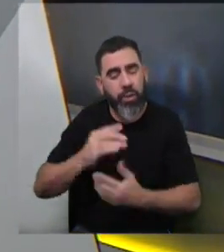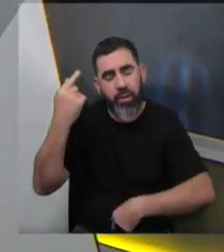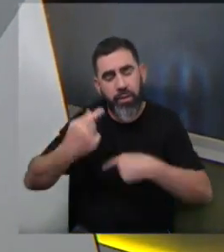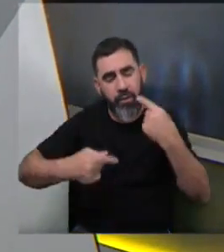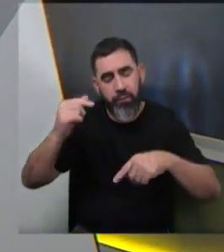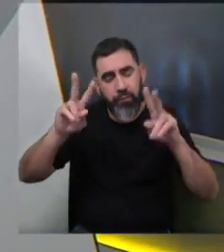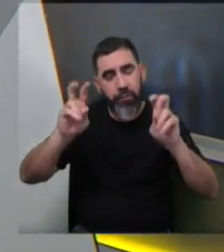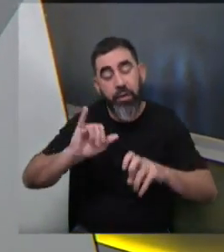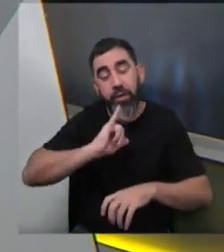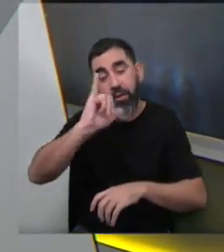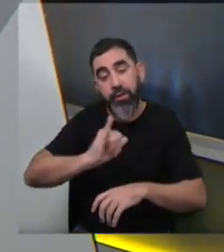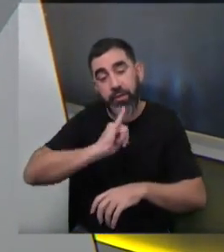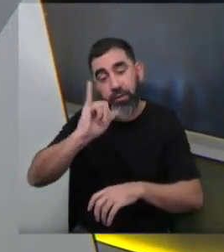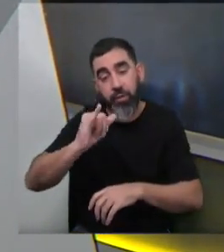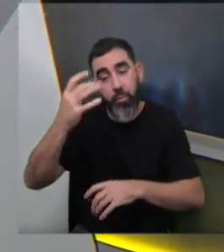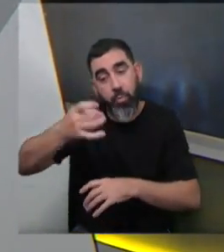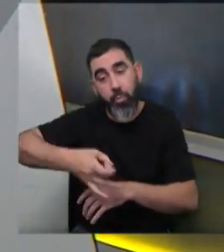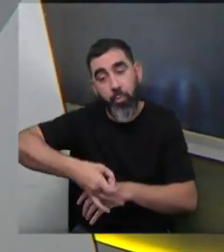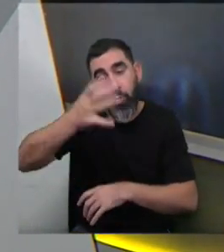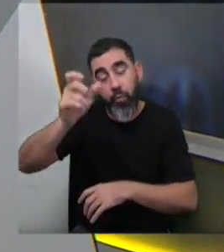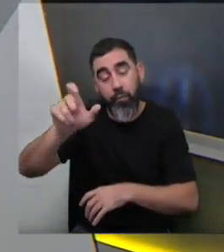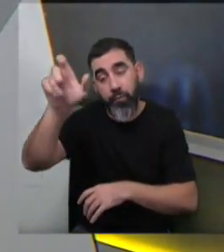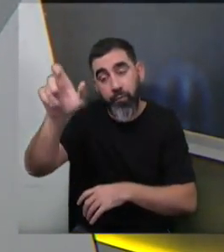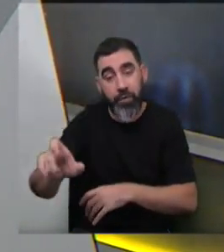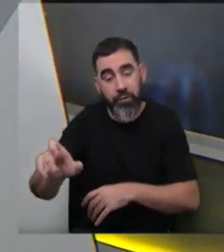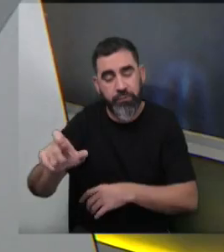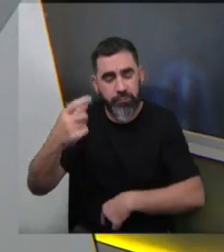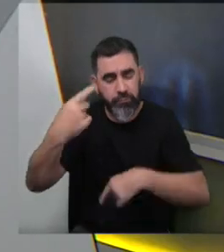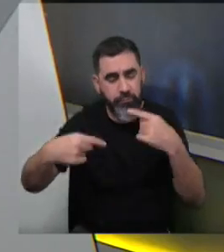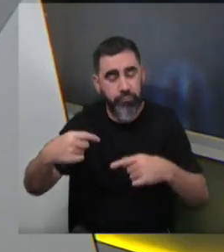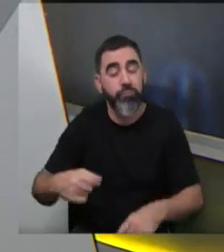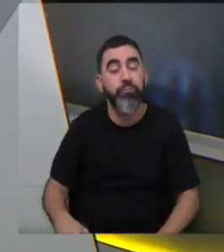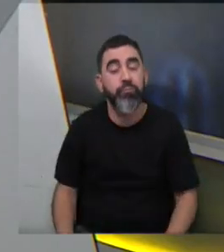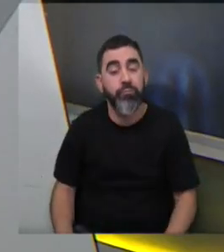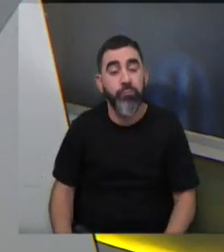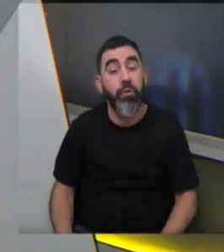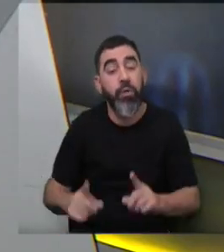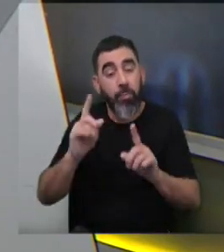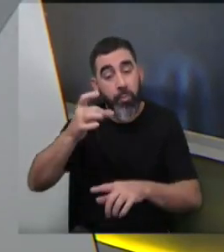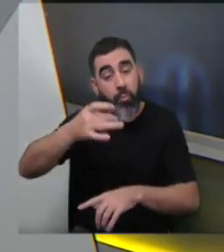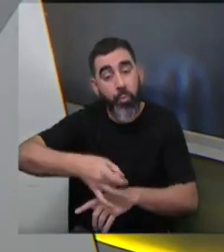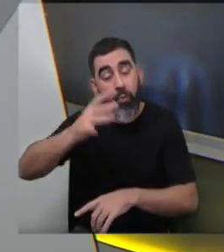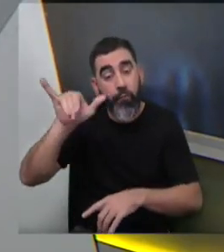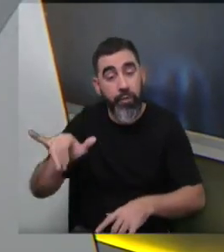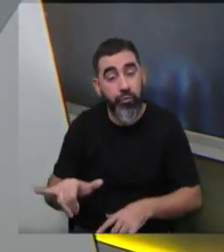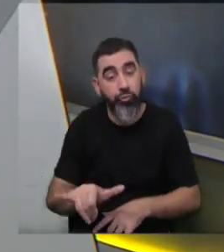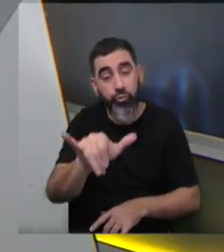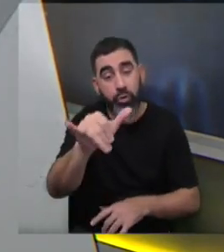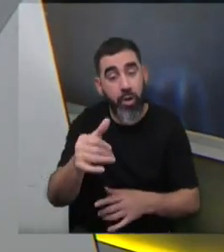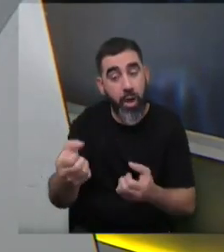abordajes contados por profesionales de distintas áreas del conocimiento, incluso profesionales de la aviación, sobre